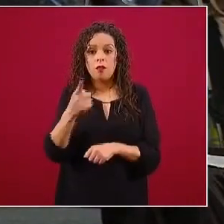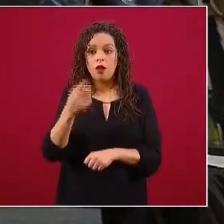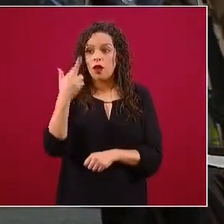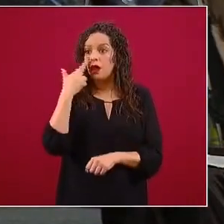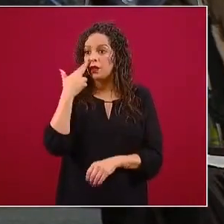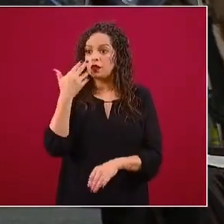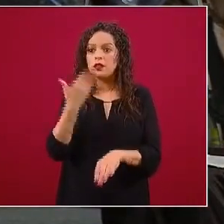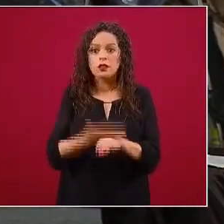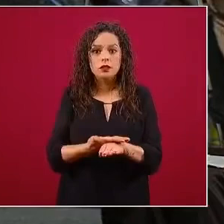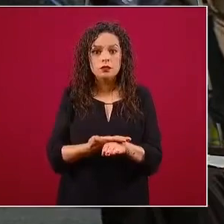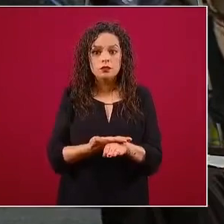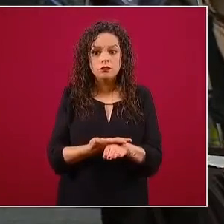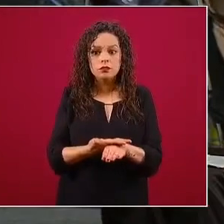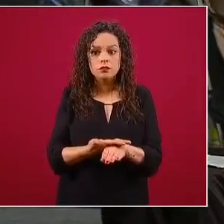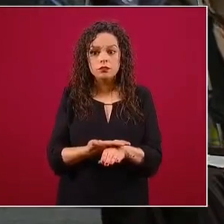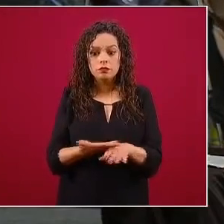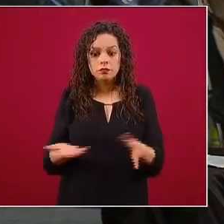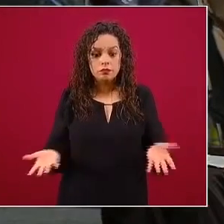de